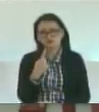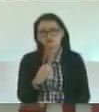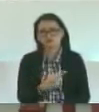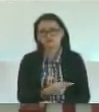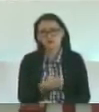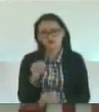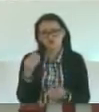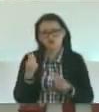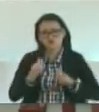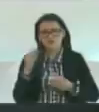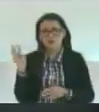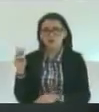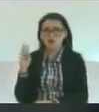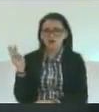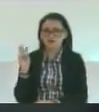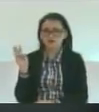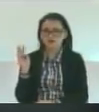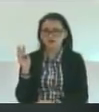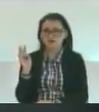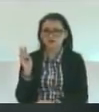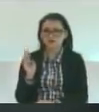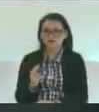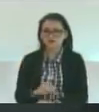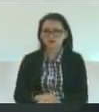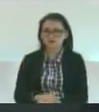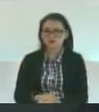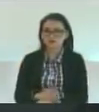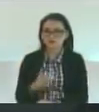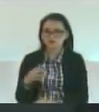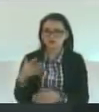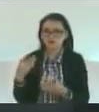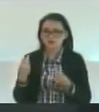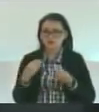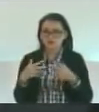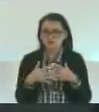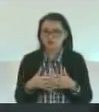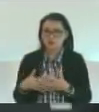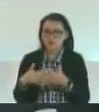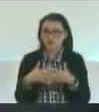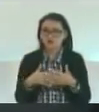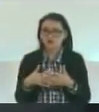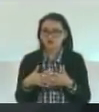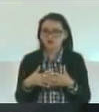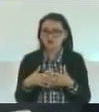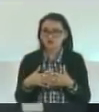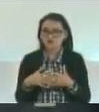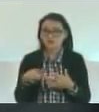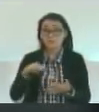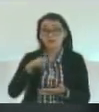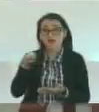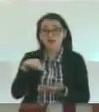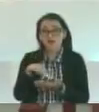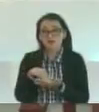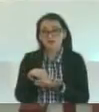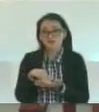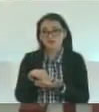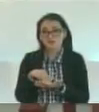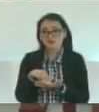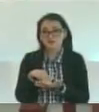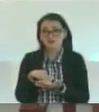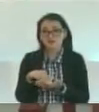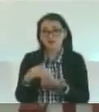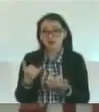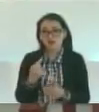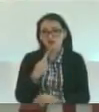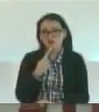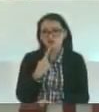en Washington. No. Pero vives en los Estados Unidos. Sí. ¿Dónde? Miami. En Miami, bueno. Yo te puedo decir,